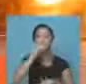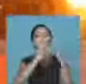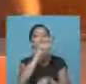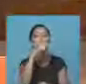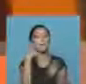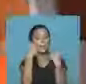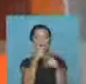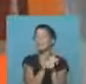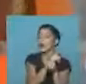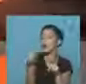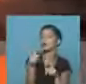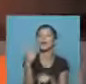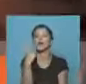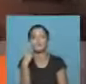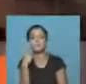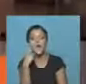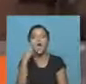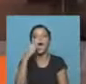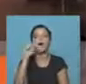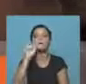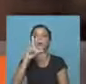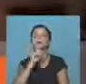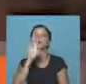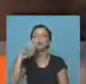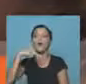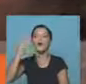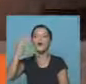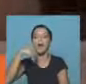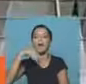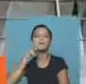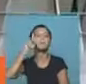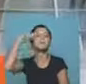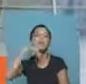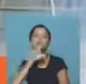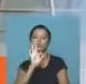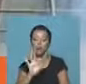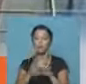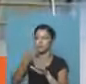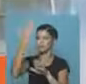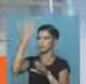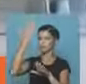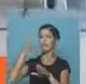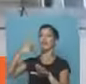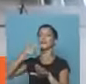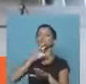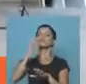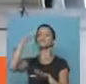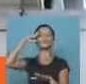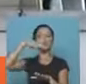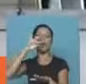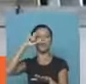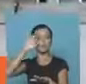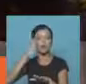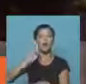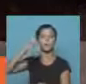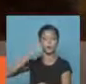están en contra de lo que llaman el apoltronamiento. El apoltronamiento que viene de la época de Stroessner, es decir, cuando en 1992